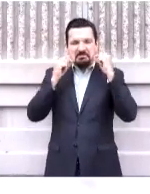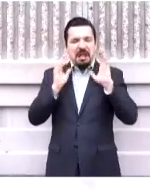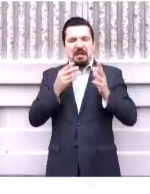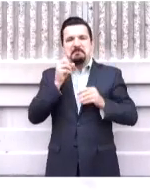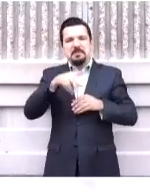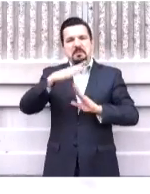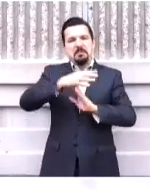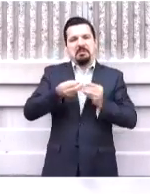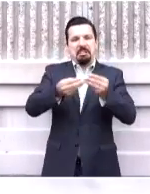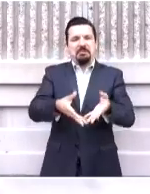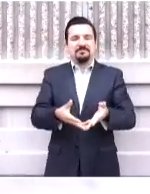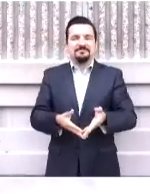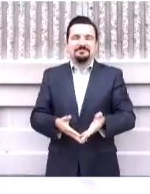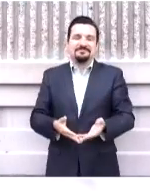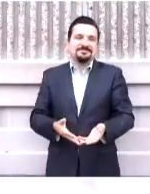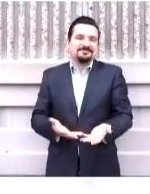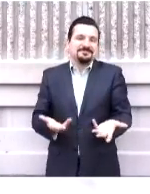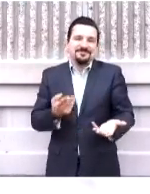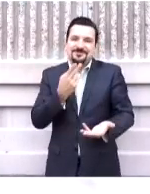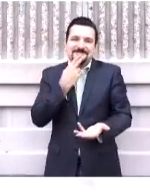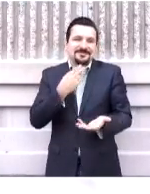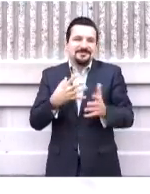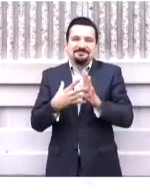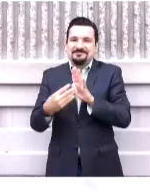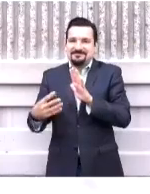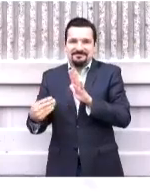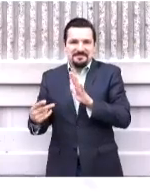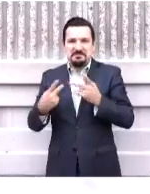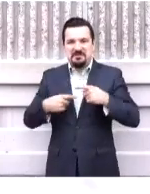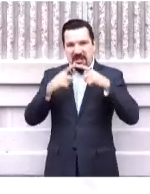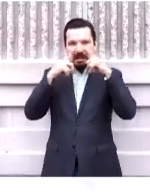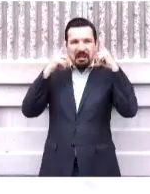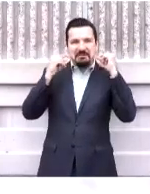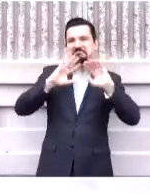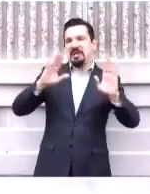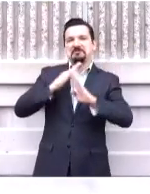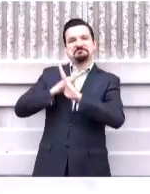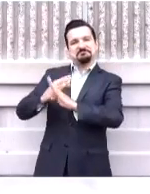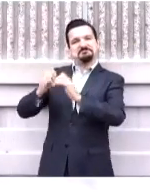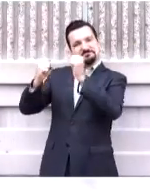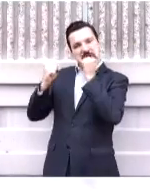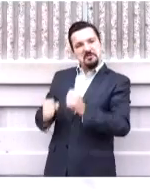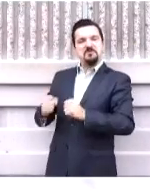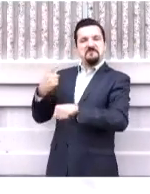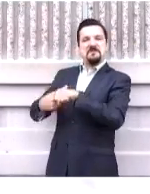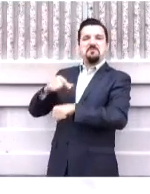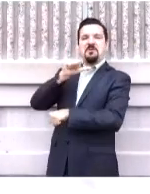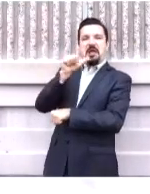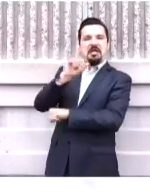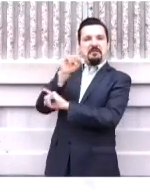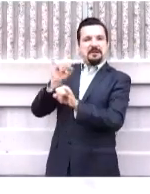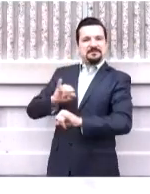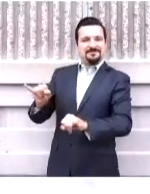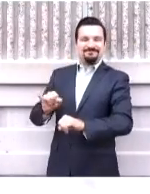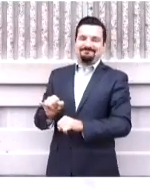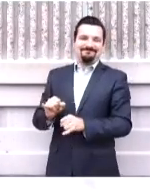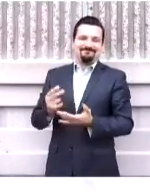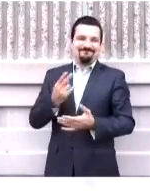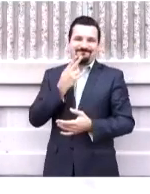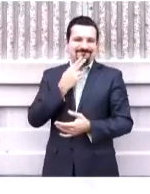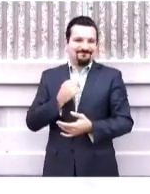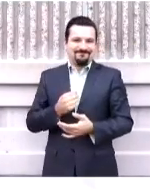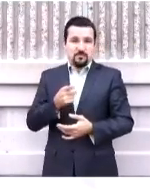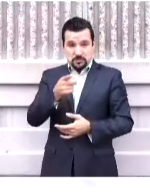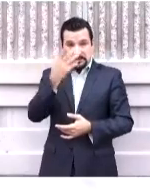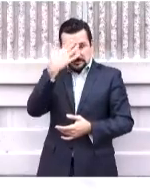es incompleto. El mensaje crea una falsa sensación de seguridad. Y como escucharon,